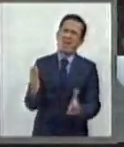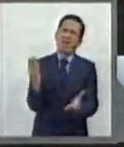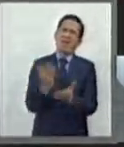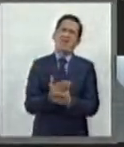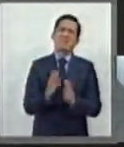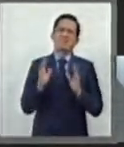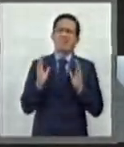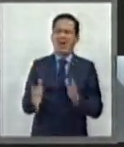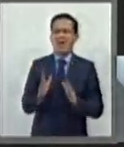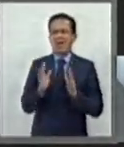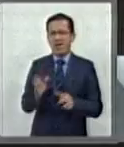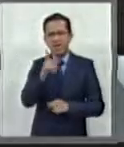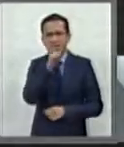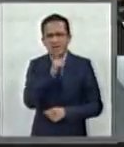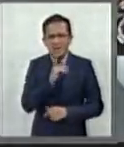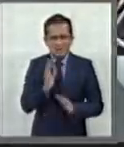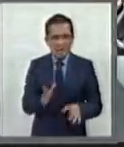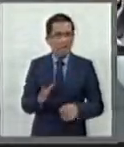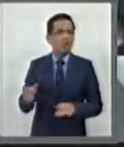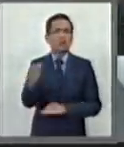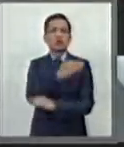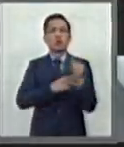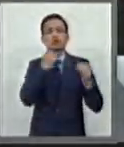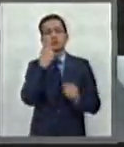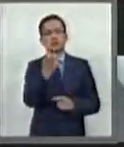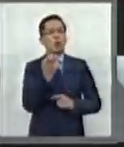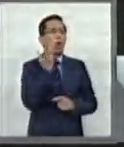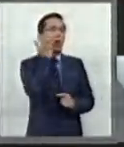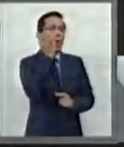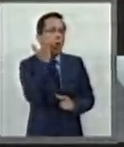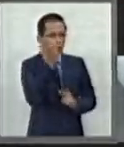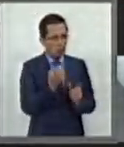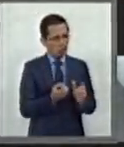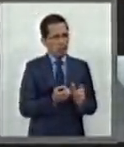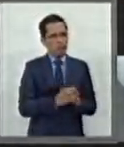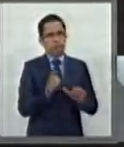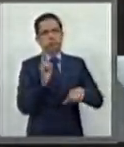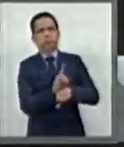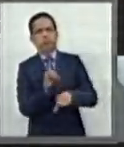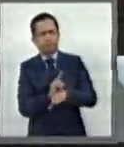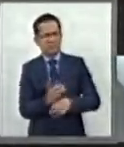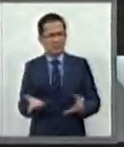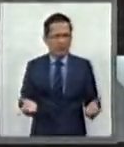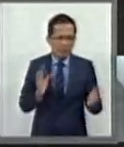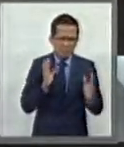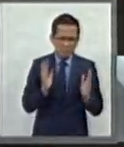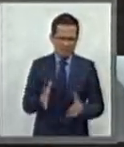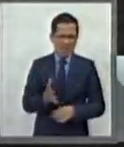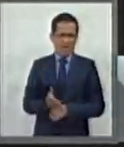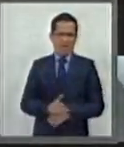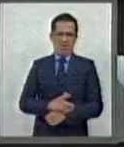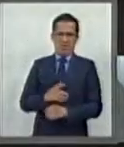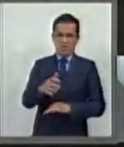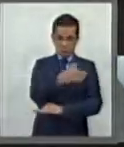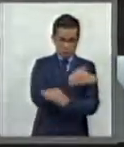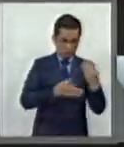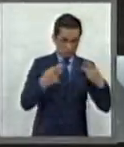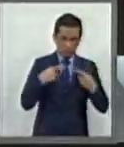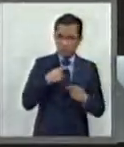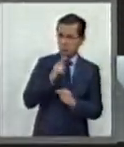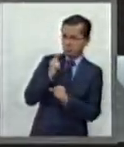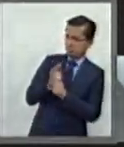dice montajes, montajes, cuando todo mundo ve que los operadores,